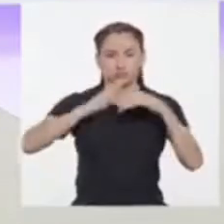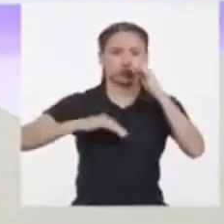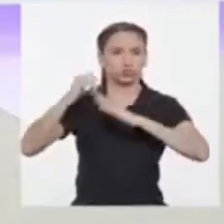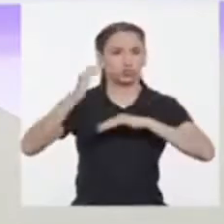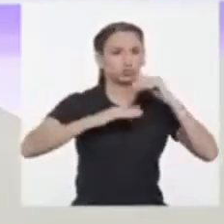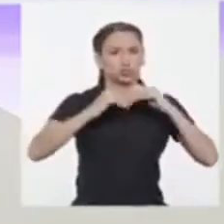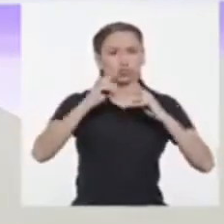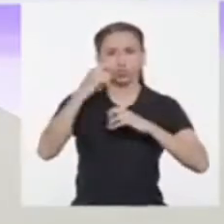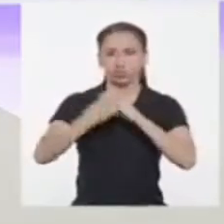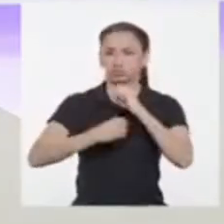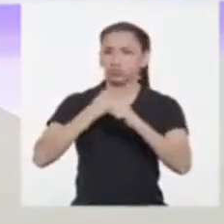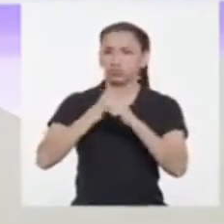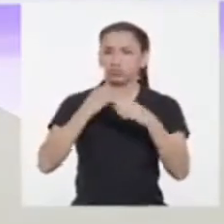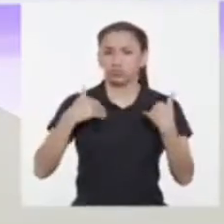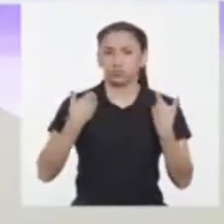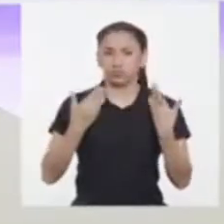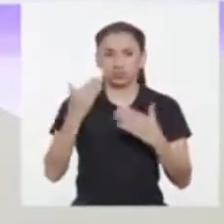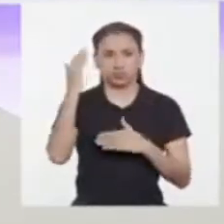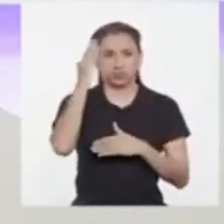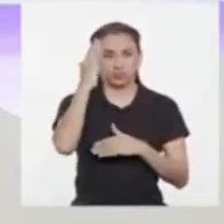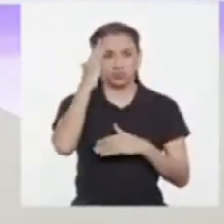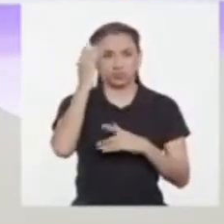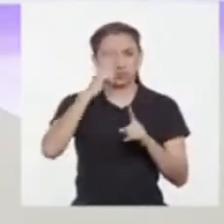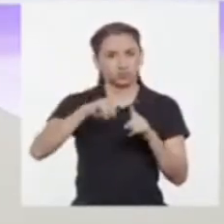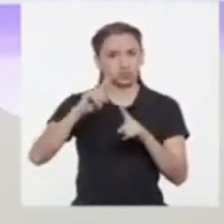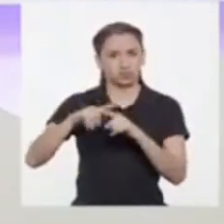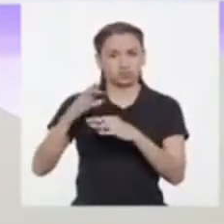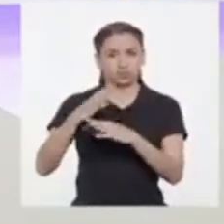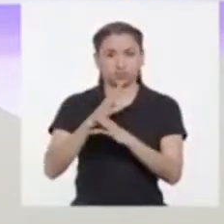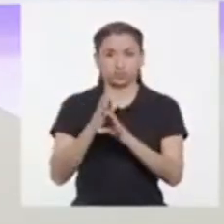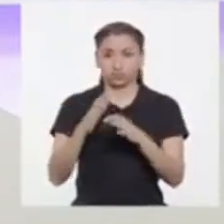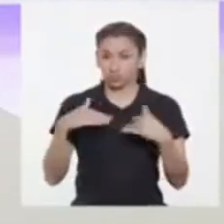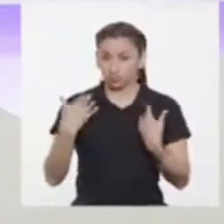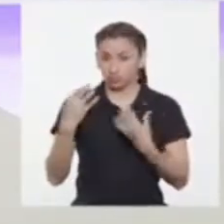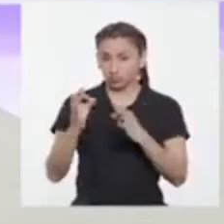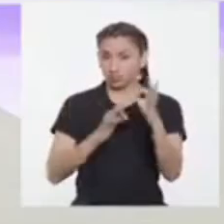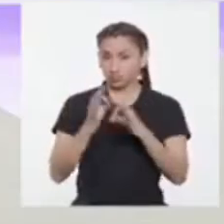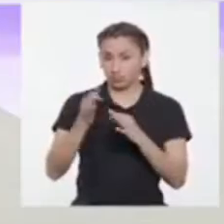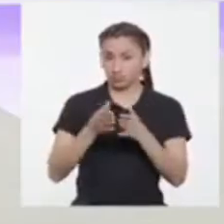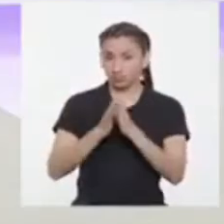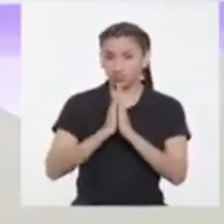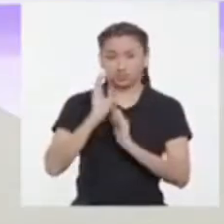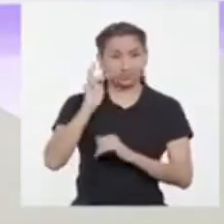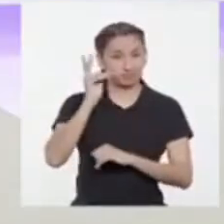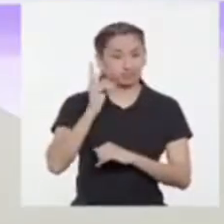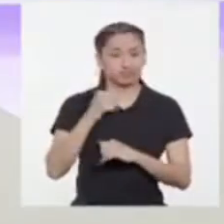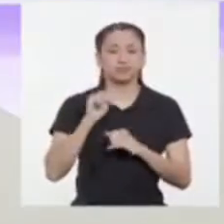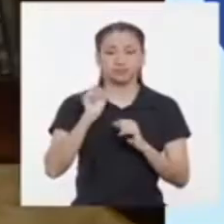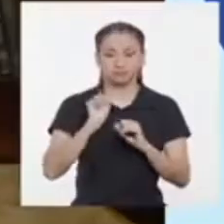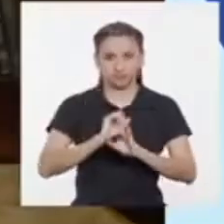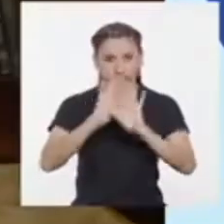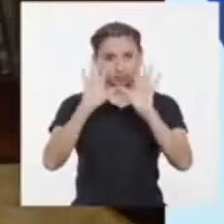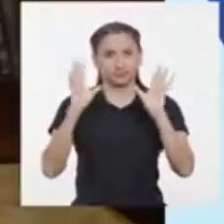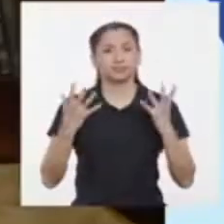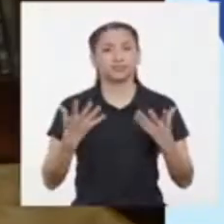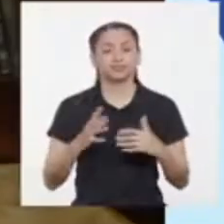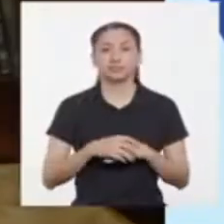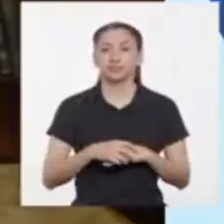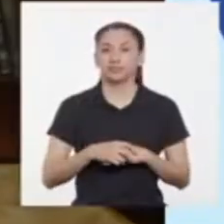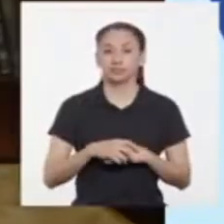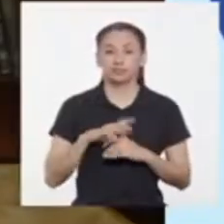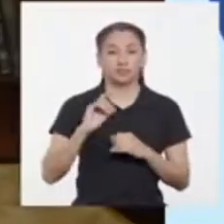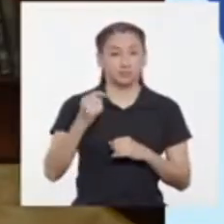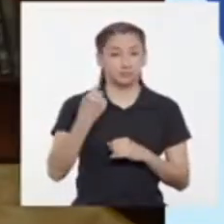producir cultivos durante todo el año, debemos tomar en cuenta varios aspectos. ¿Nos podría explicar al respecto, profesora? Claro que